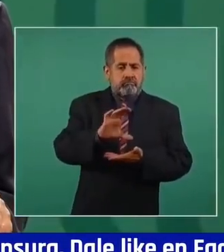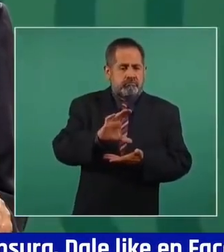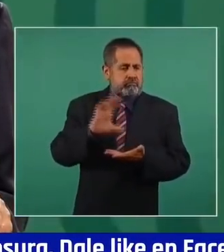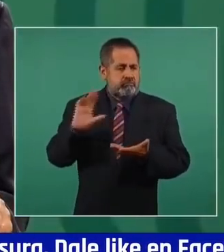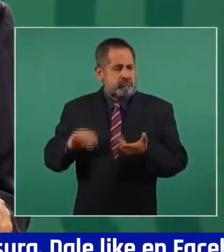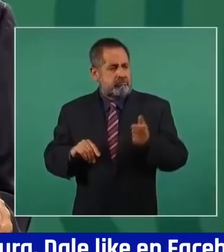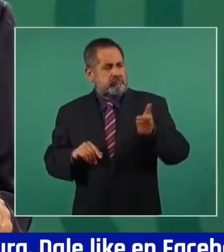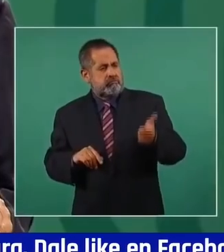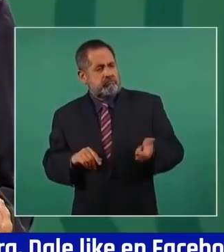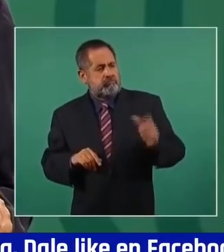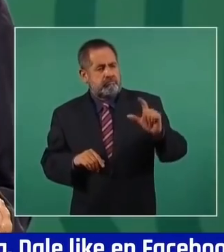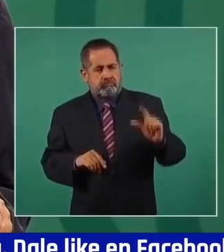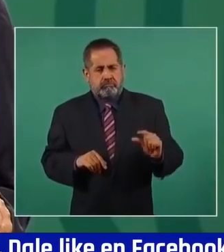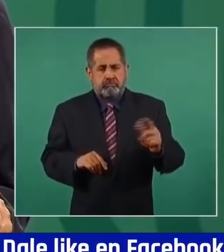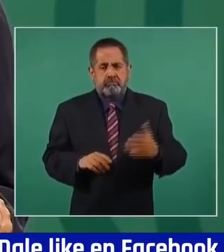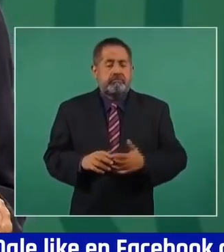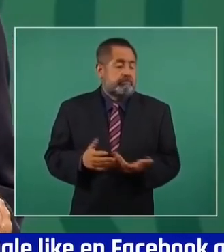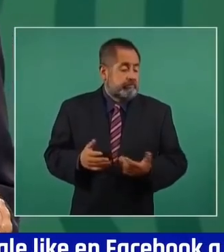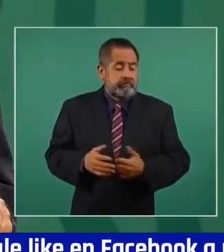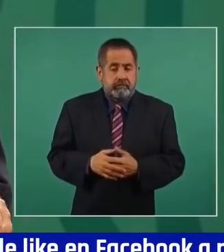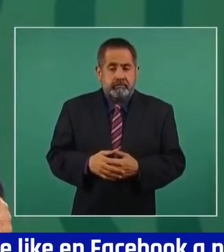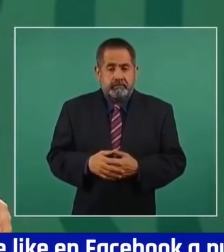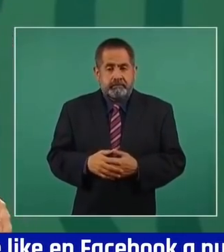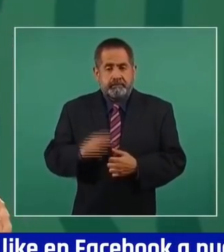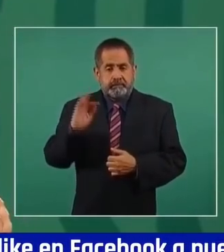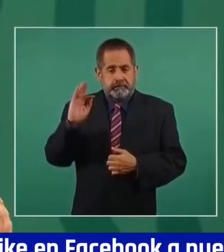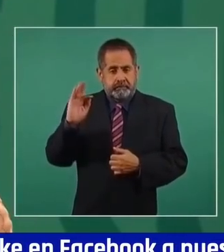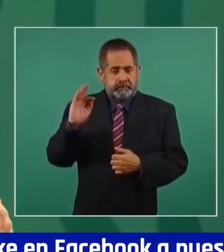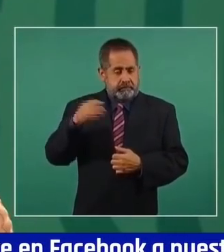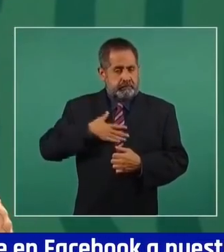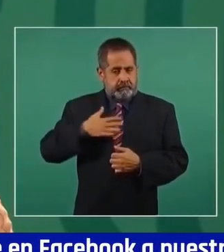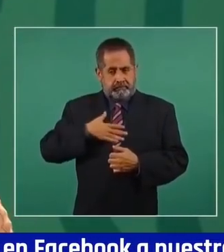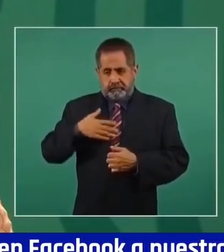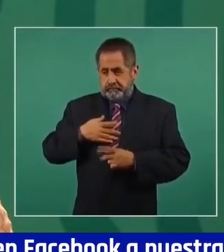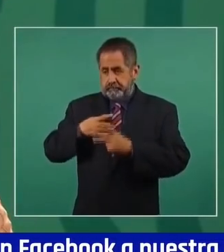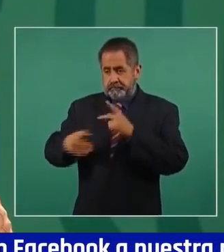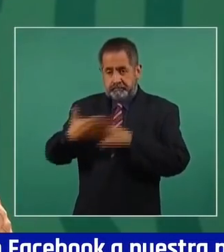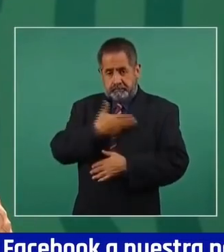La Federación, desde que nosotros estamos,